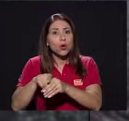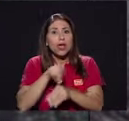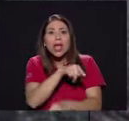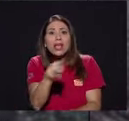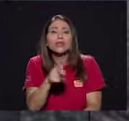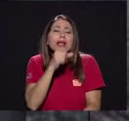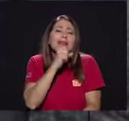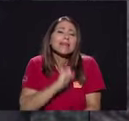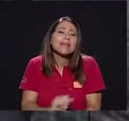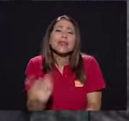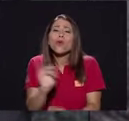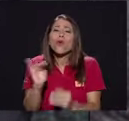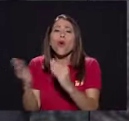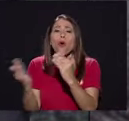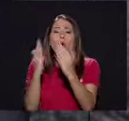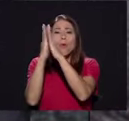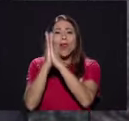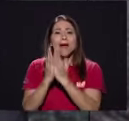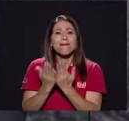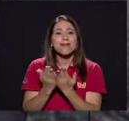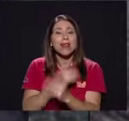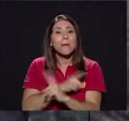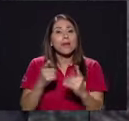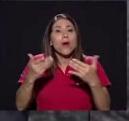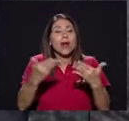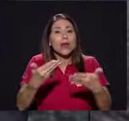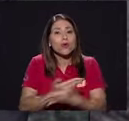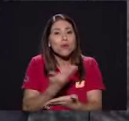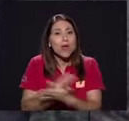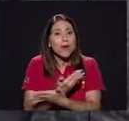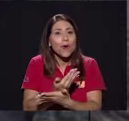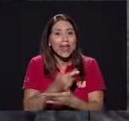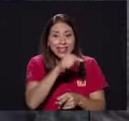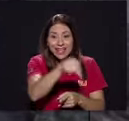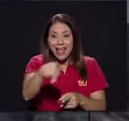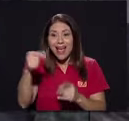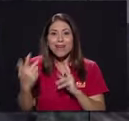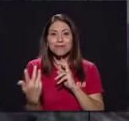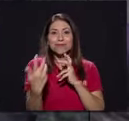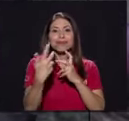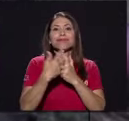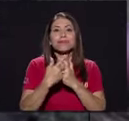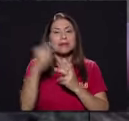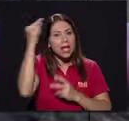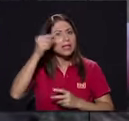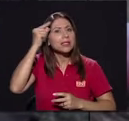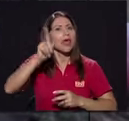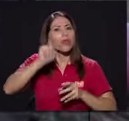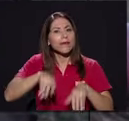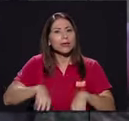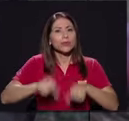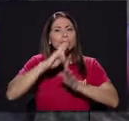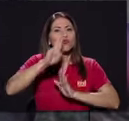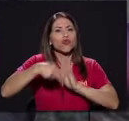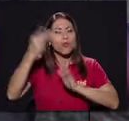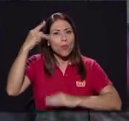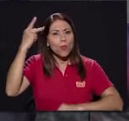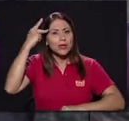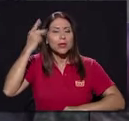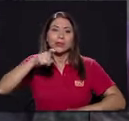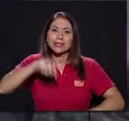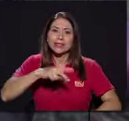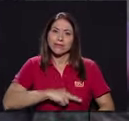Biblia. Lo que es nuevo es la coherencia de esos tres principios. Y en eso el Estado debe asumir un rol político,